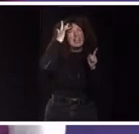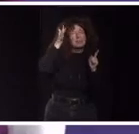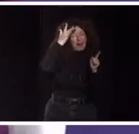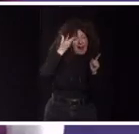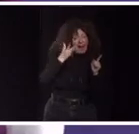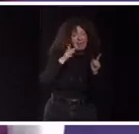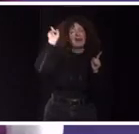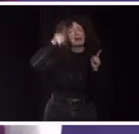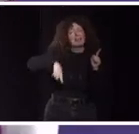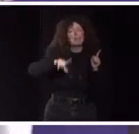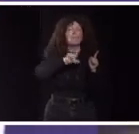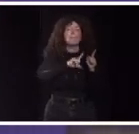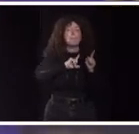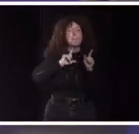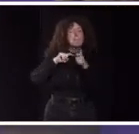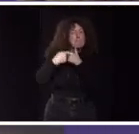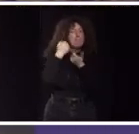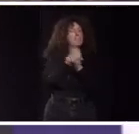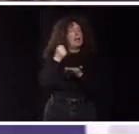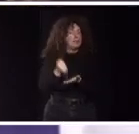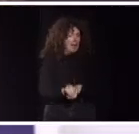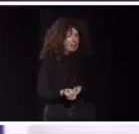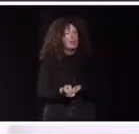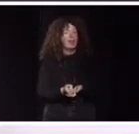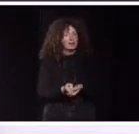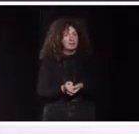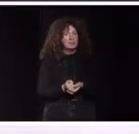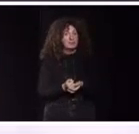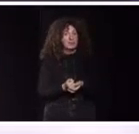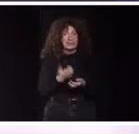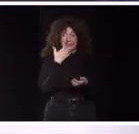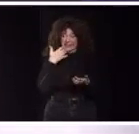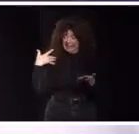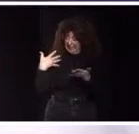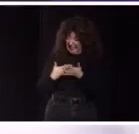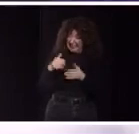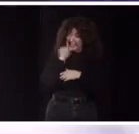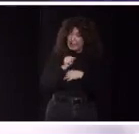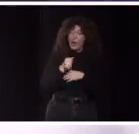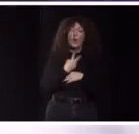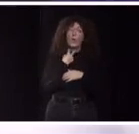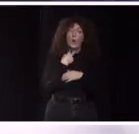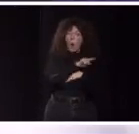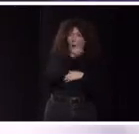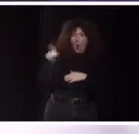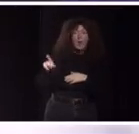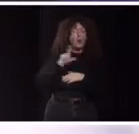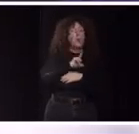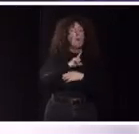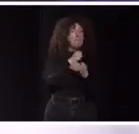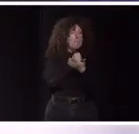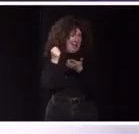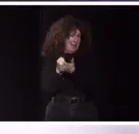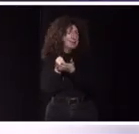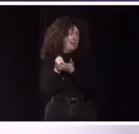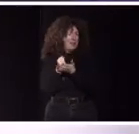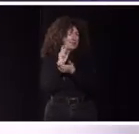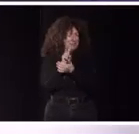militancia. Si en estos años la voz de la militancia de Podemos ha sido